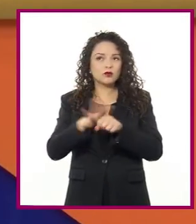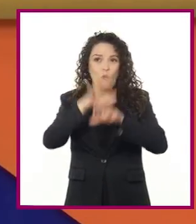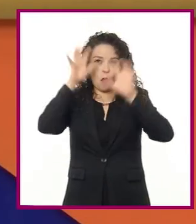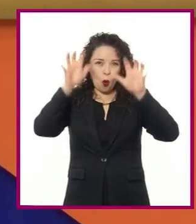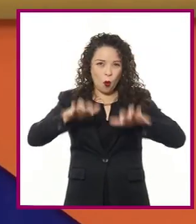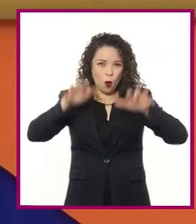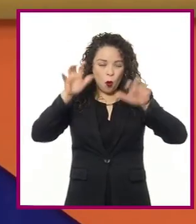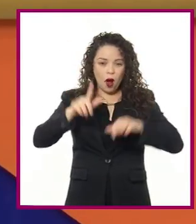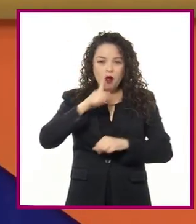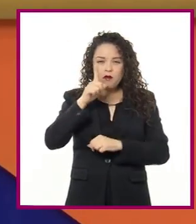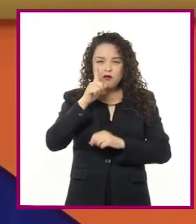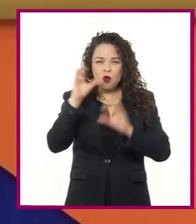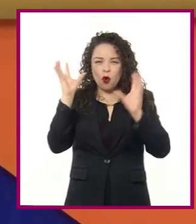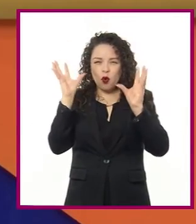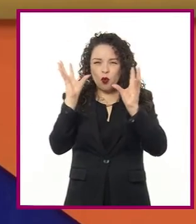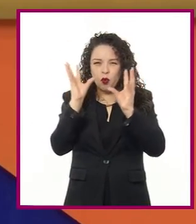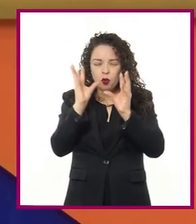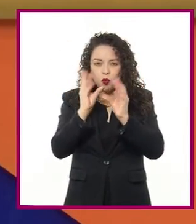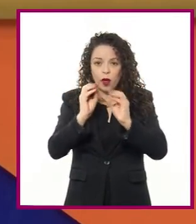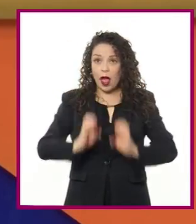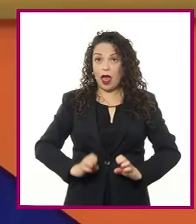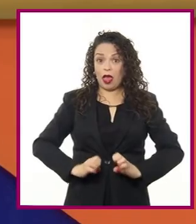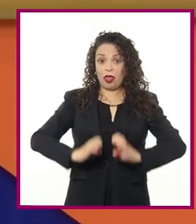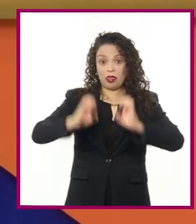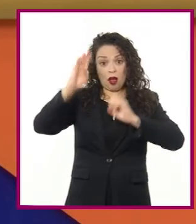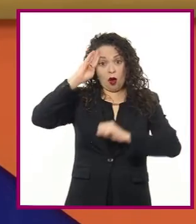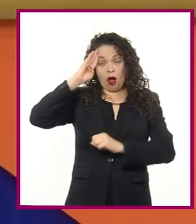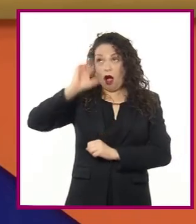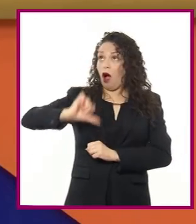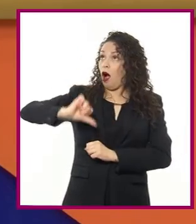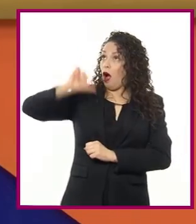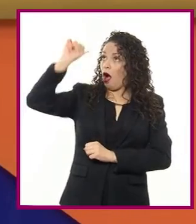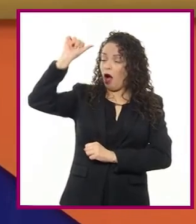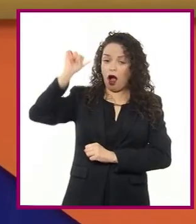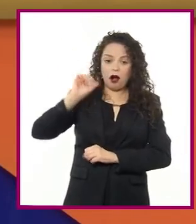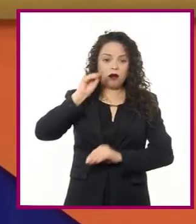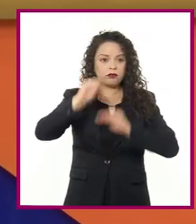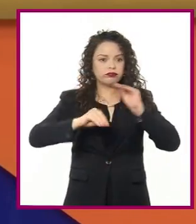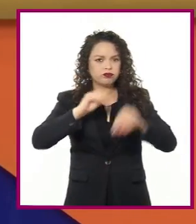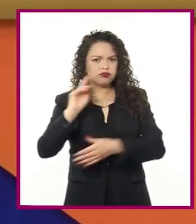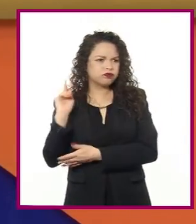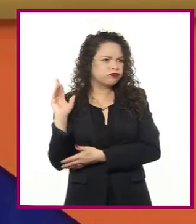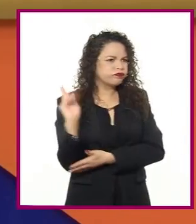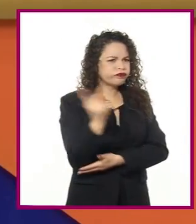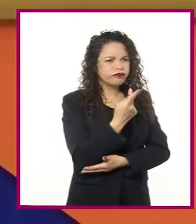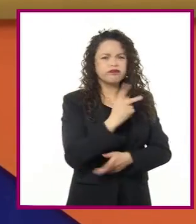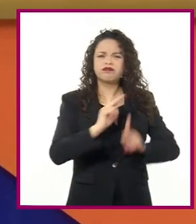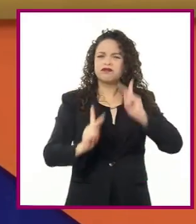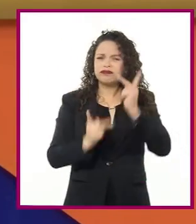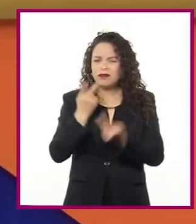luz tenue de los faroles, edificios grandes, decoraciones con vegetación y monumentos y,